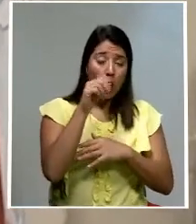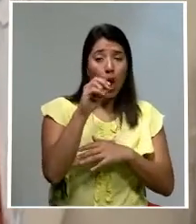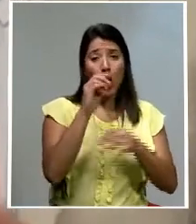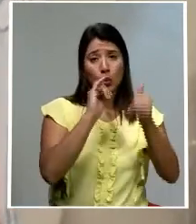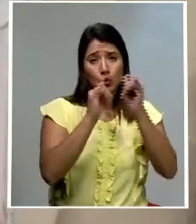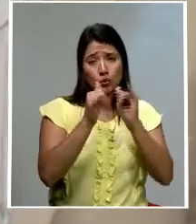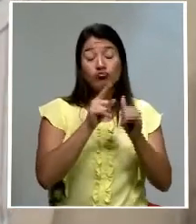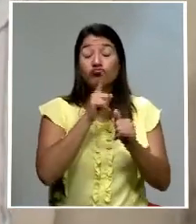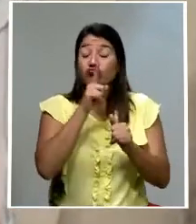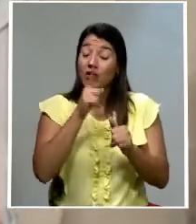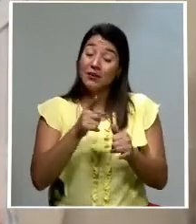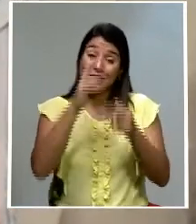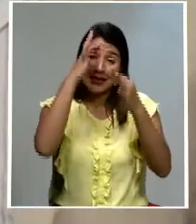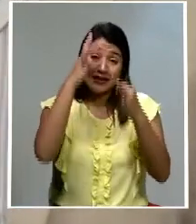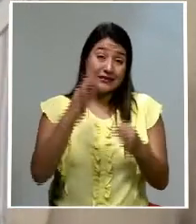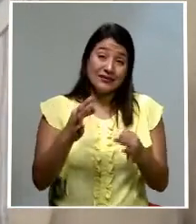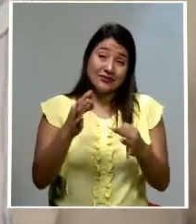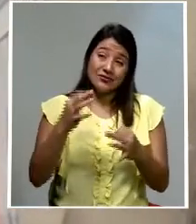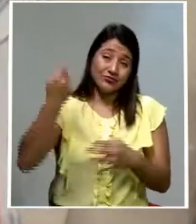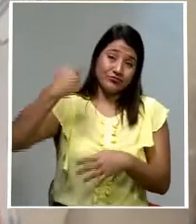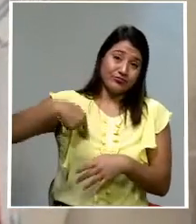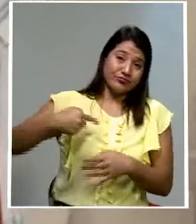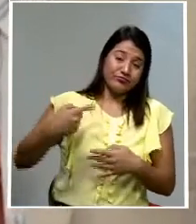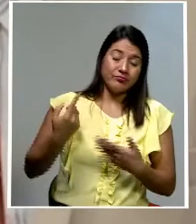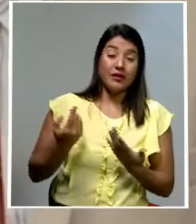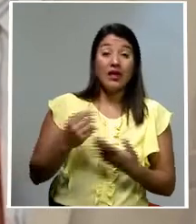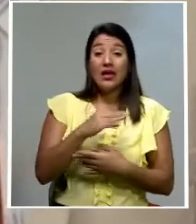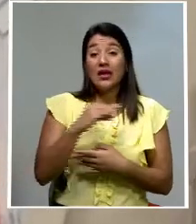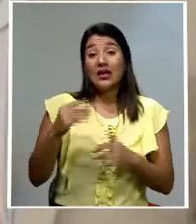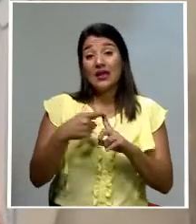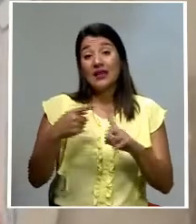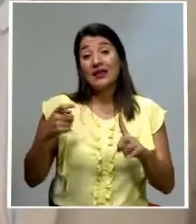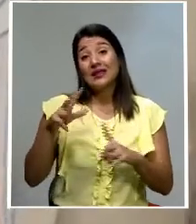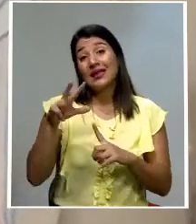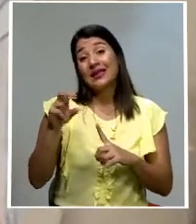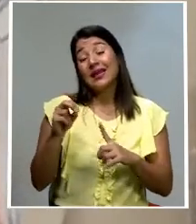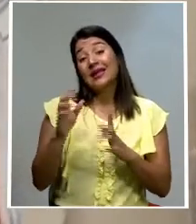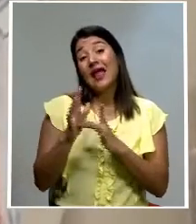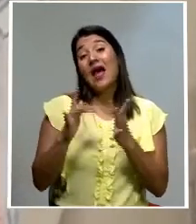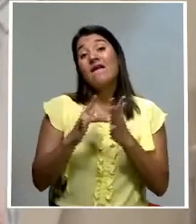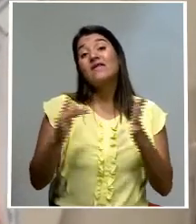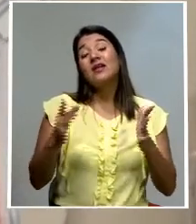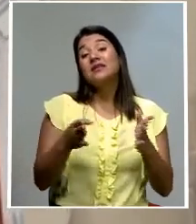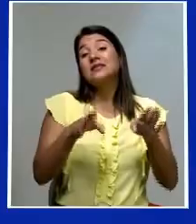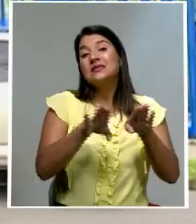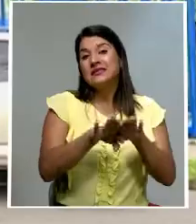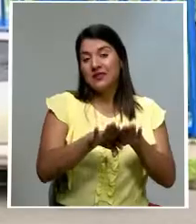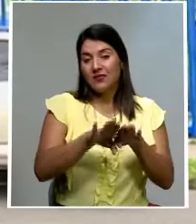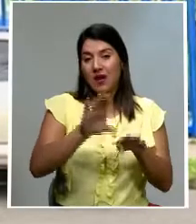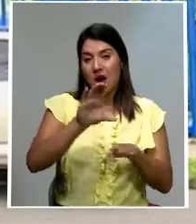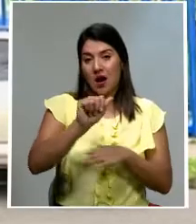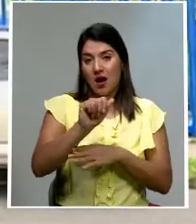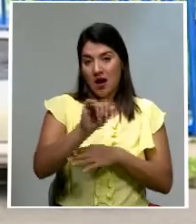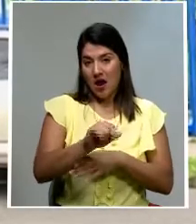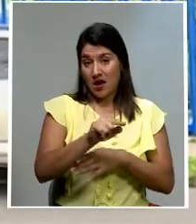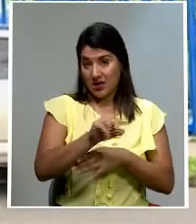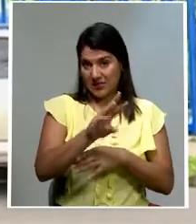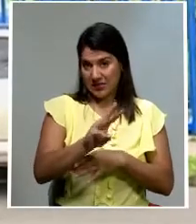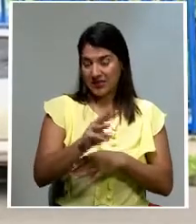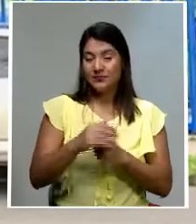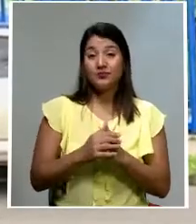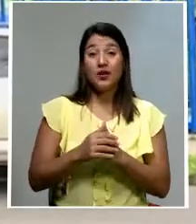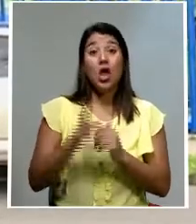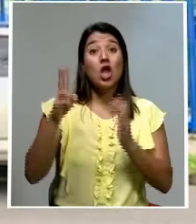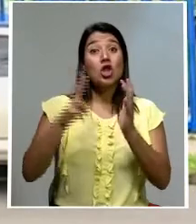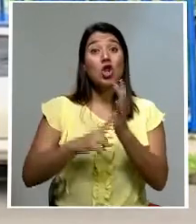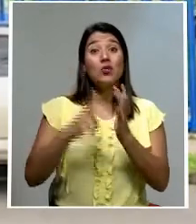decisión ha sido muy forzosa y a partir del 30 de abril, si lo permite, suspendemos el servicio en los 6 CAID. Tan solo en el 2018